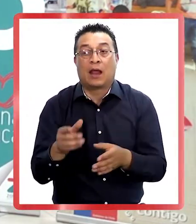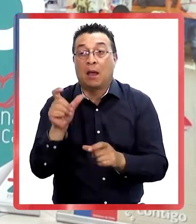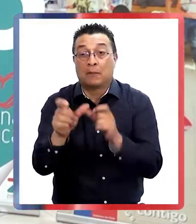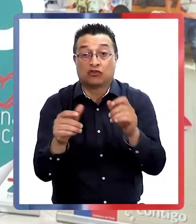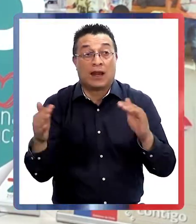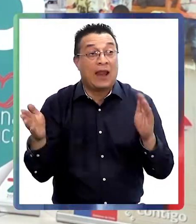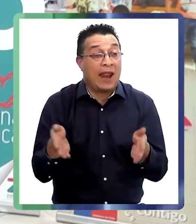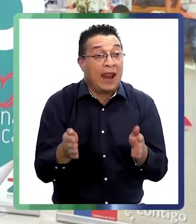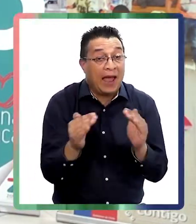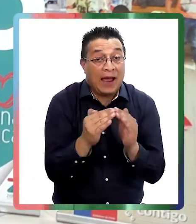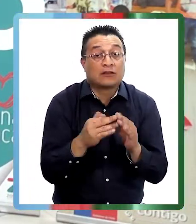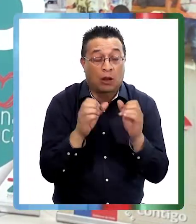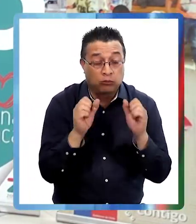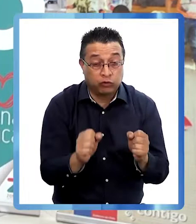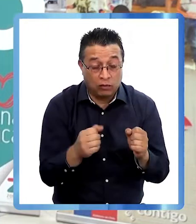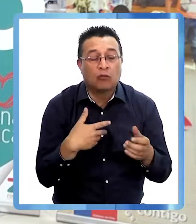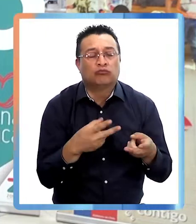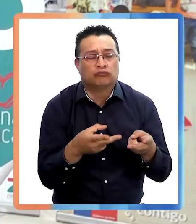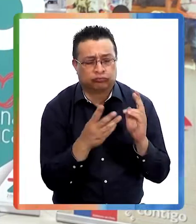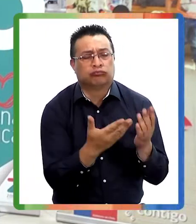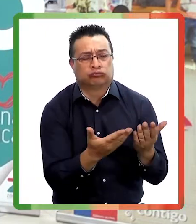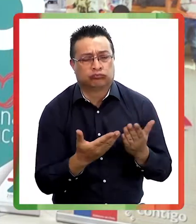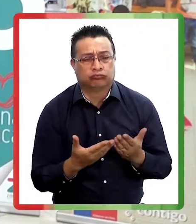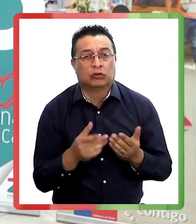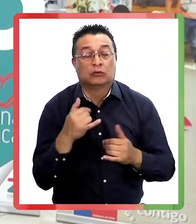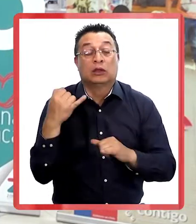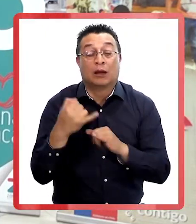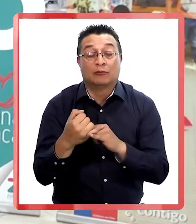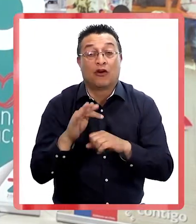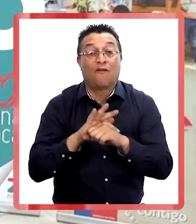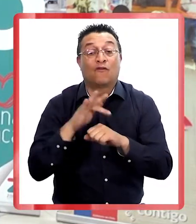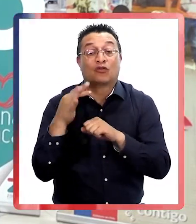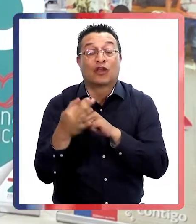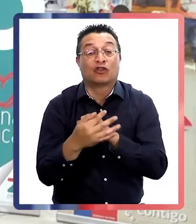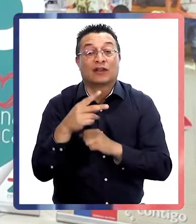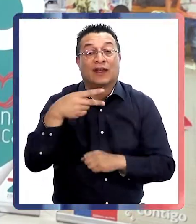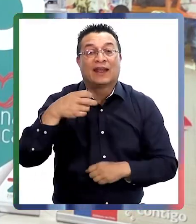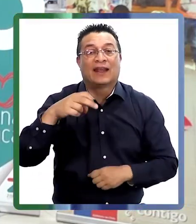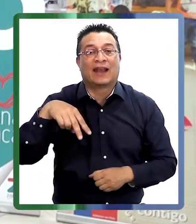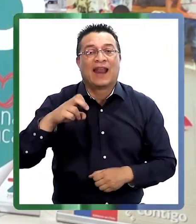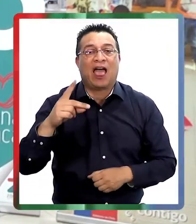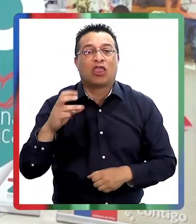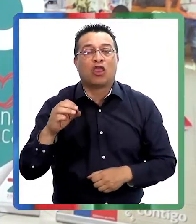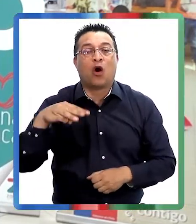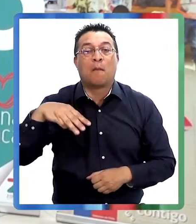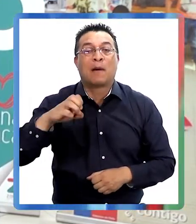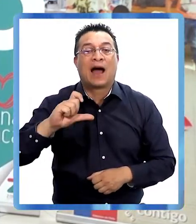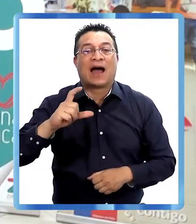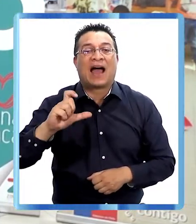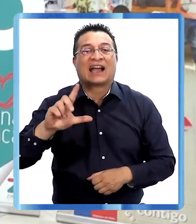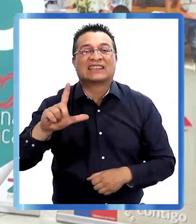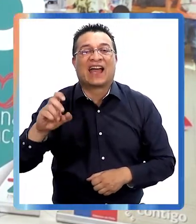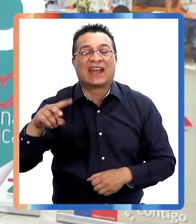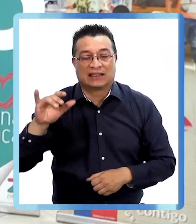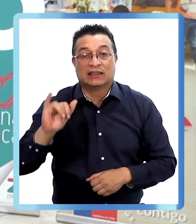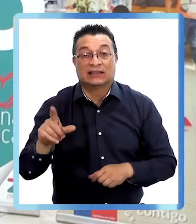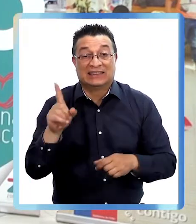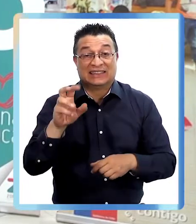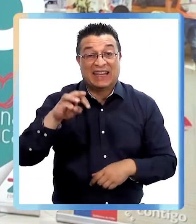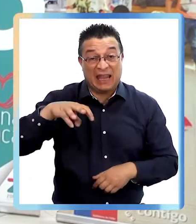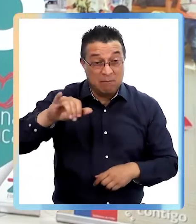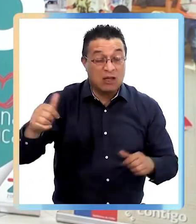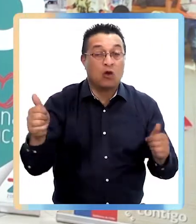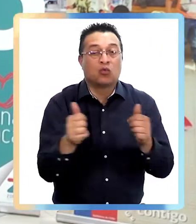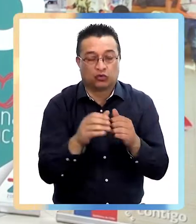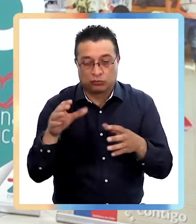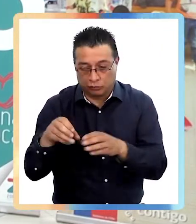casa pueda, va a ser muy bien recibido y nuestros amigos de la Fundación Hernando de Magallanes y la Seremía del Desarrollo Social se encargarán de distribuir a los